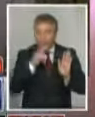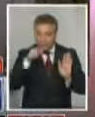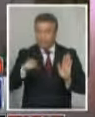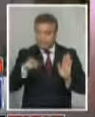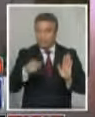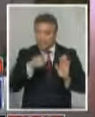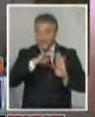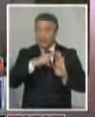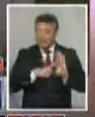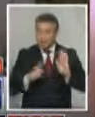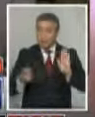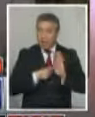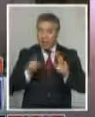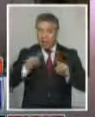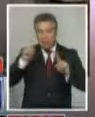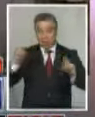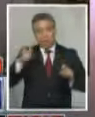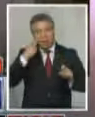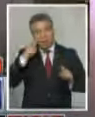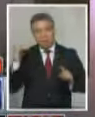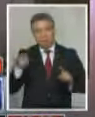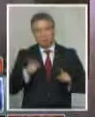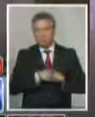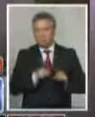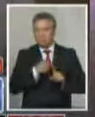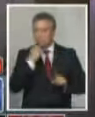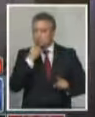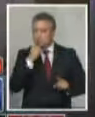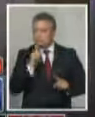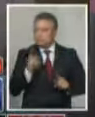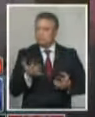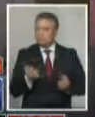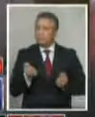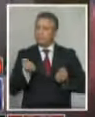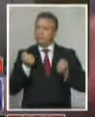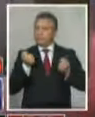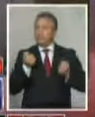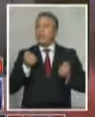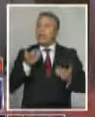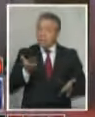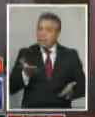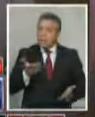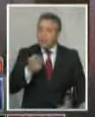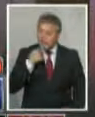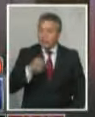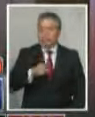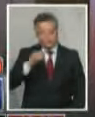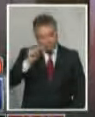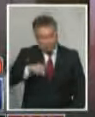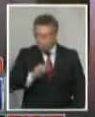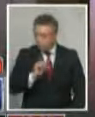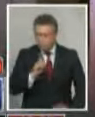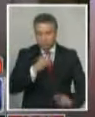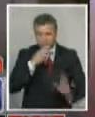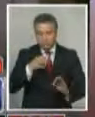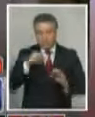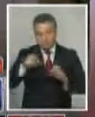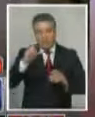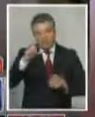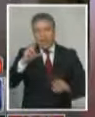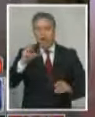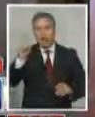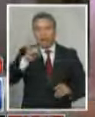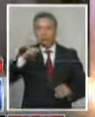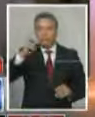provocando esta incertidumbre. Sin embargo, fue el mismo senador Carlos Montes que dijo que el acuerdo al que se había llegado era para precisamente en un